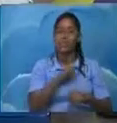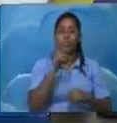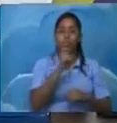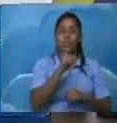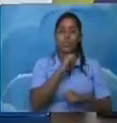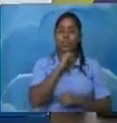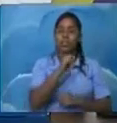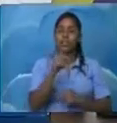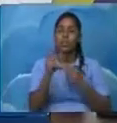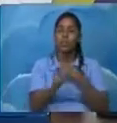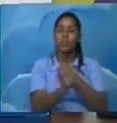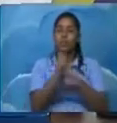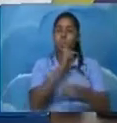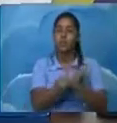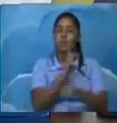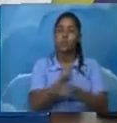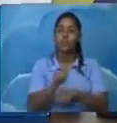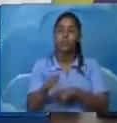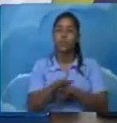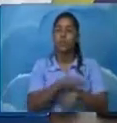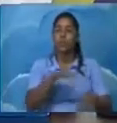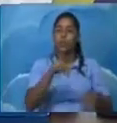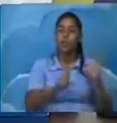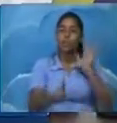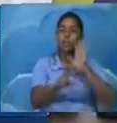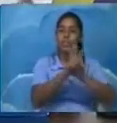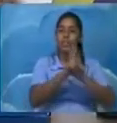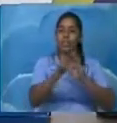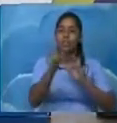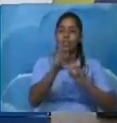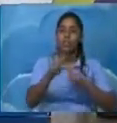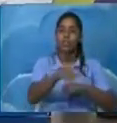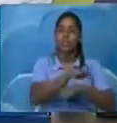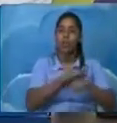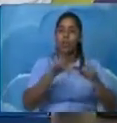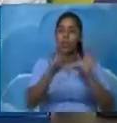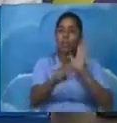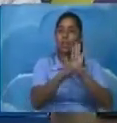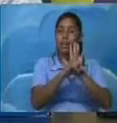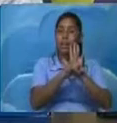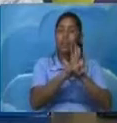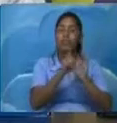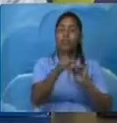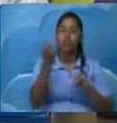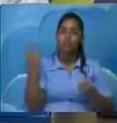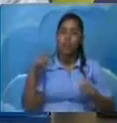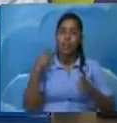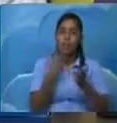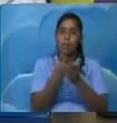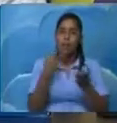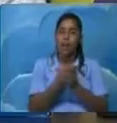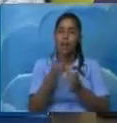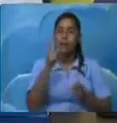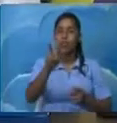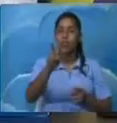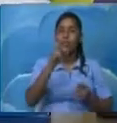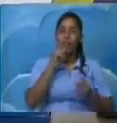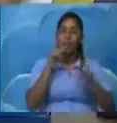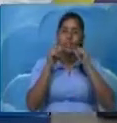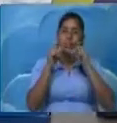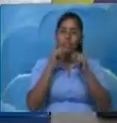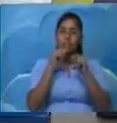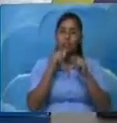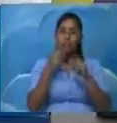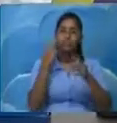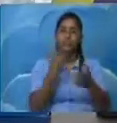no te protege. Cubre. Esa ley. Esa ley no te cubre a ti. Tú tienes que pagarme mis 2 gallinas. Ah, hermano, ¿y